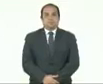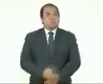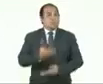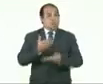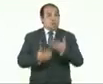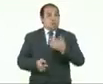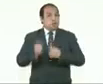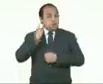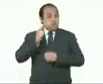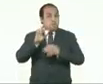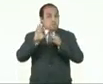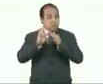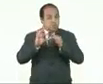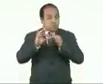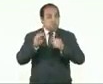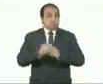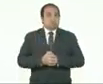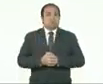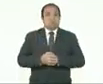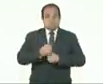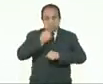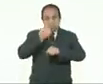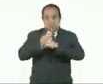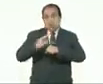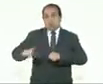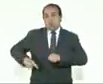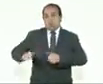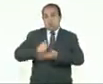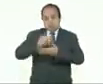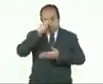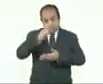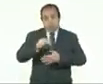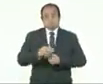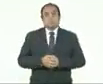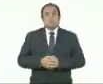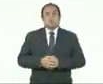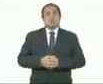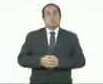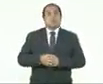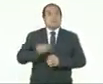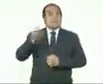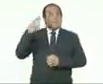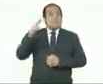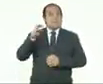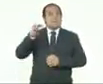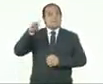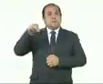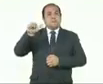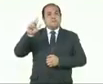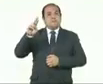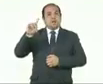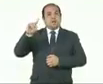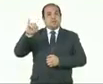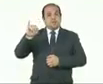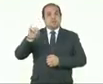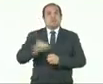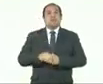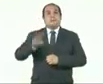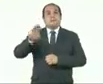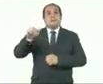Enseguida escucharemos la intervención del secretario de Gobierno de la Ciudad de México, maestro Martí Batres Guadarrama.